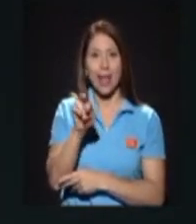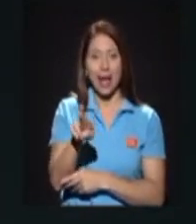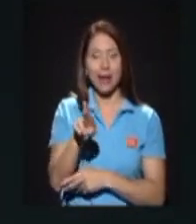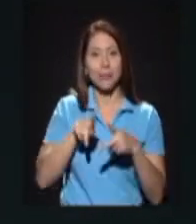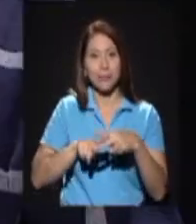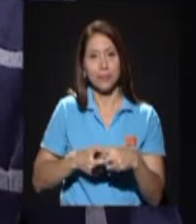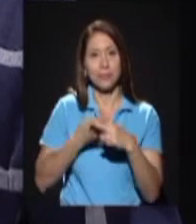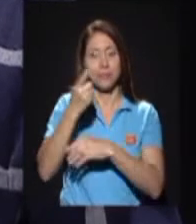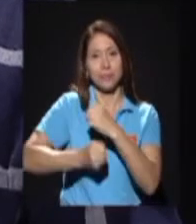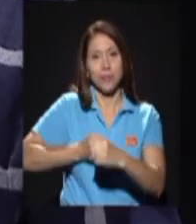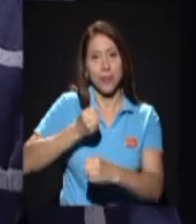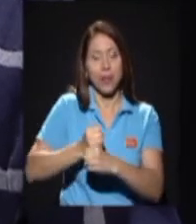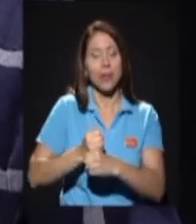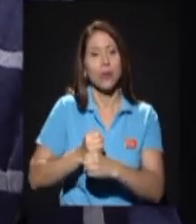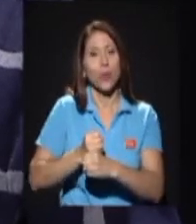siendo